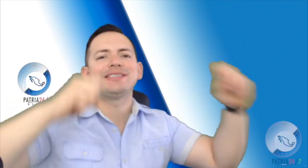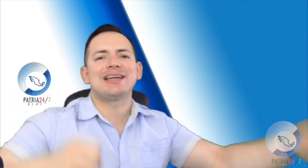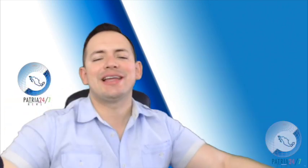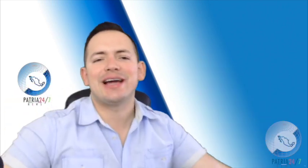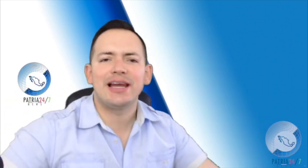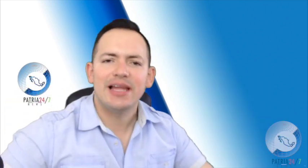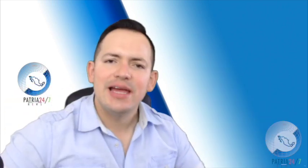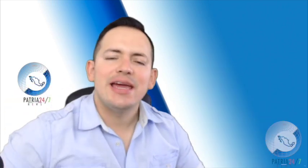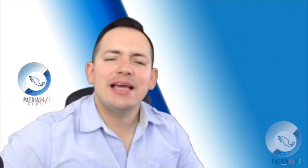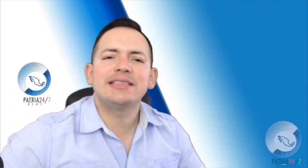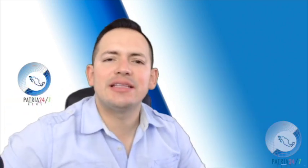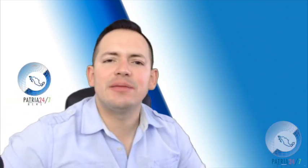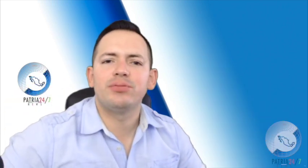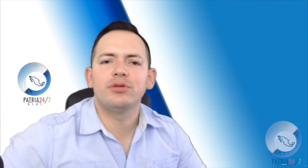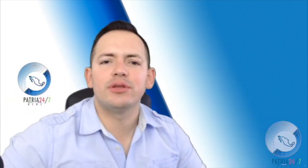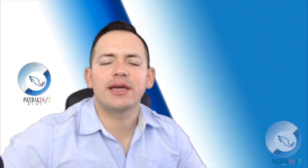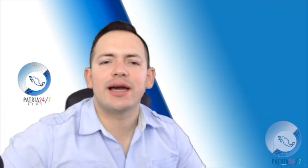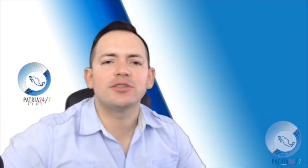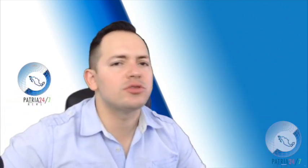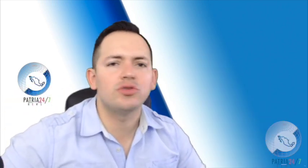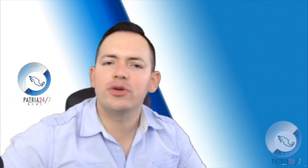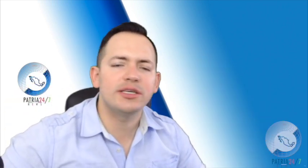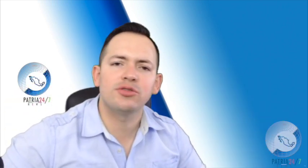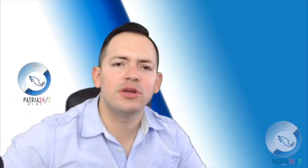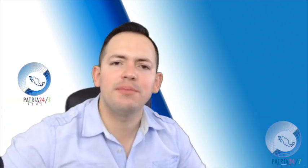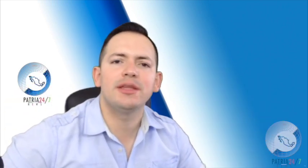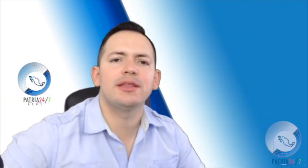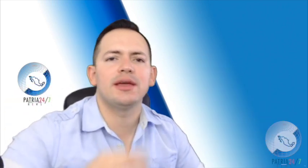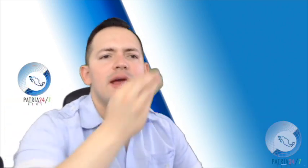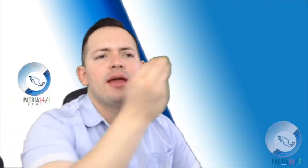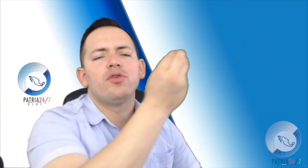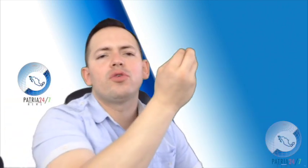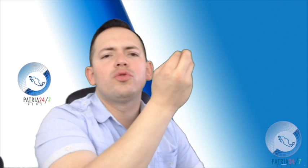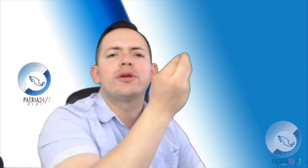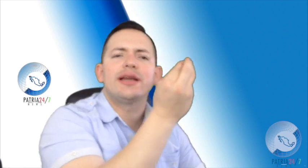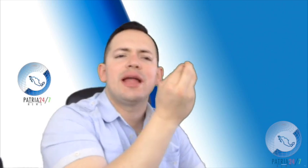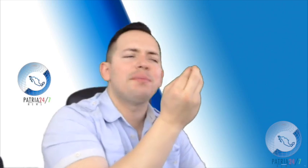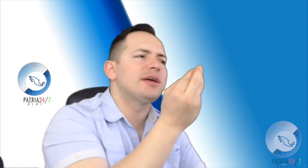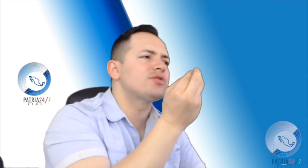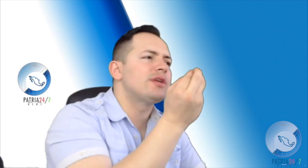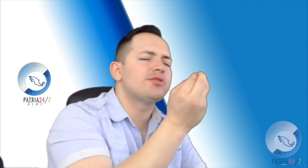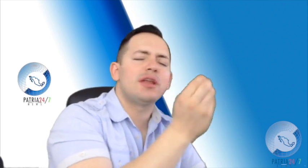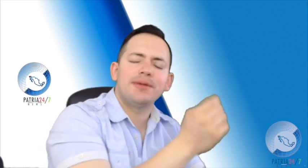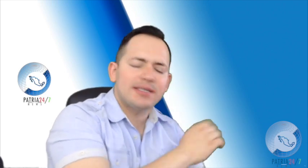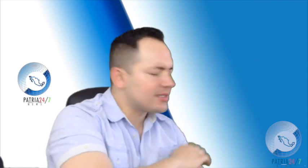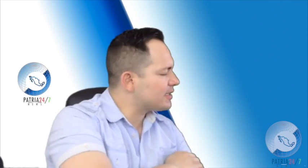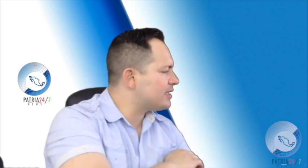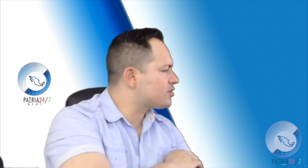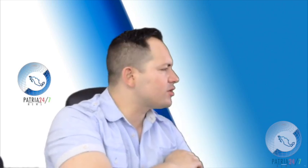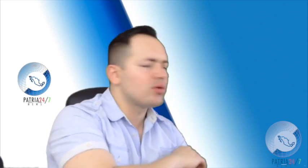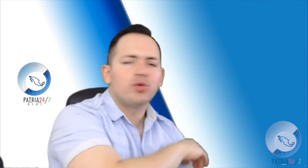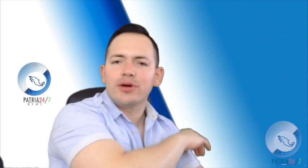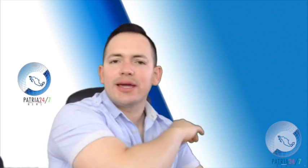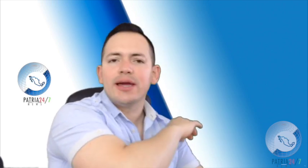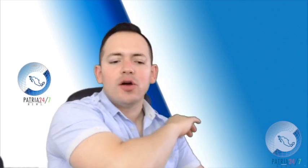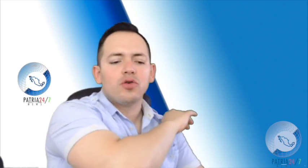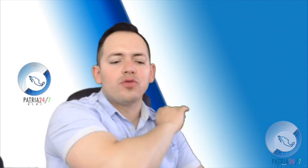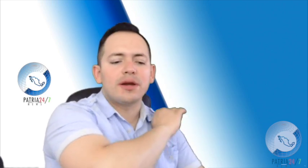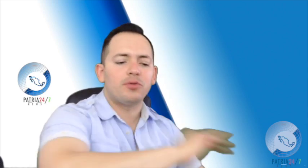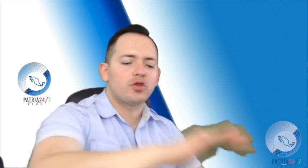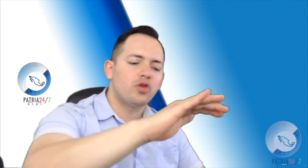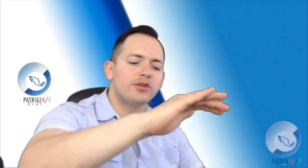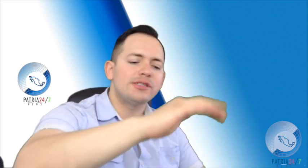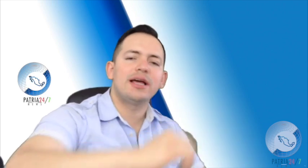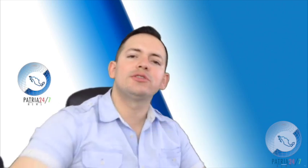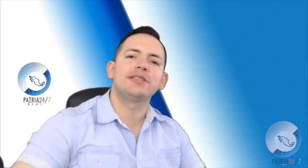hacían parecer legal. Este tipo de casos no ocurre nada más una sola vez, estoy seguro que